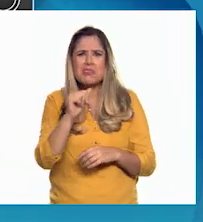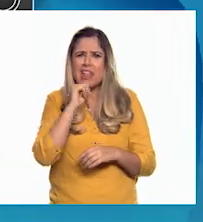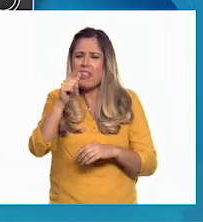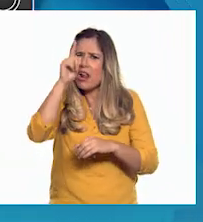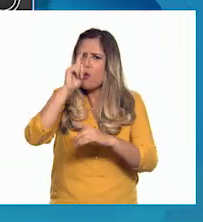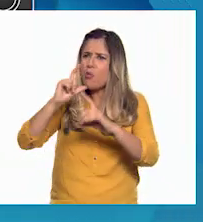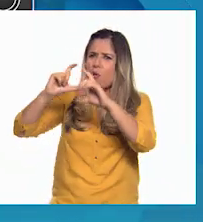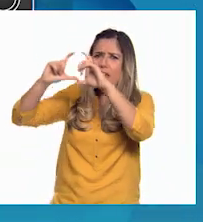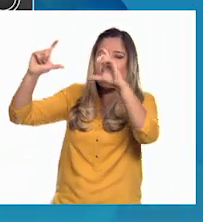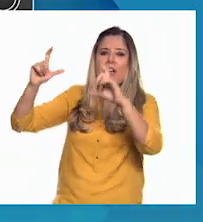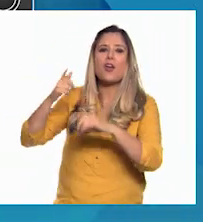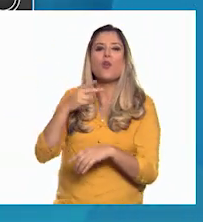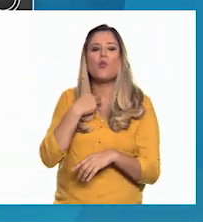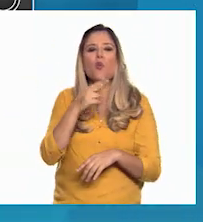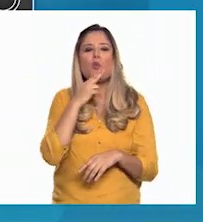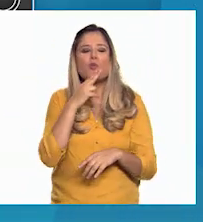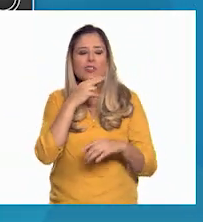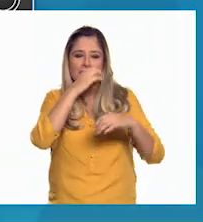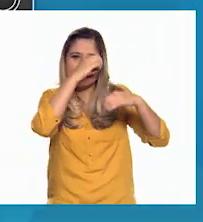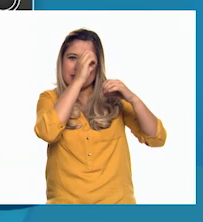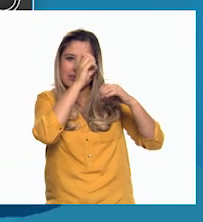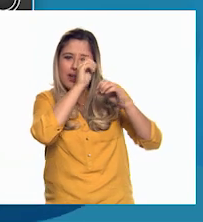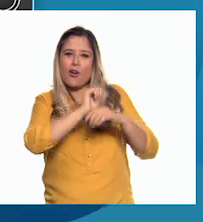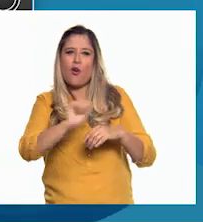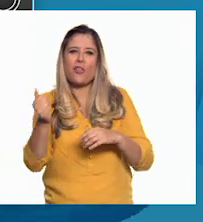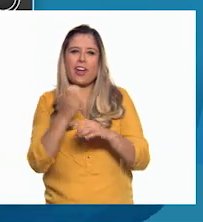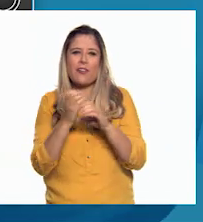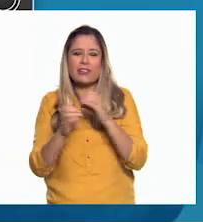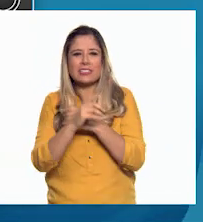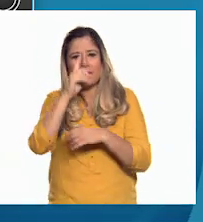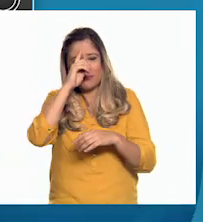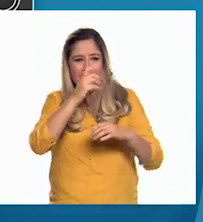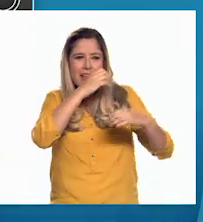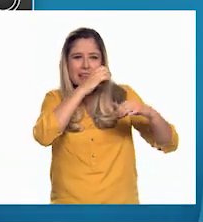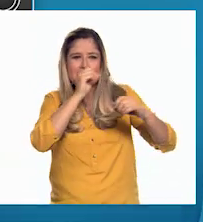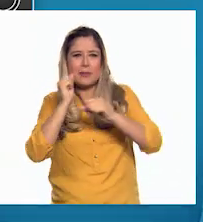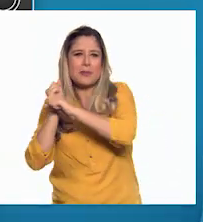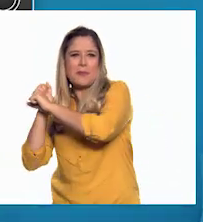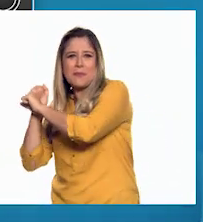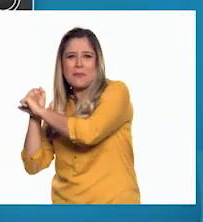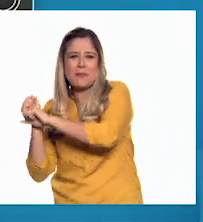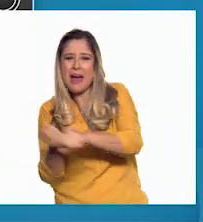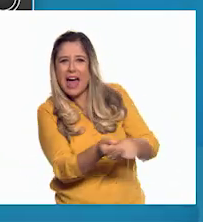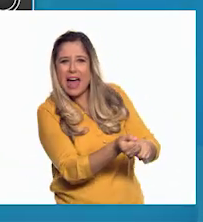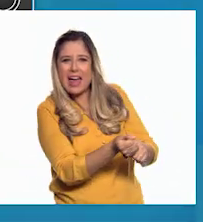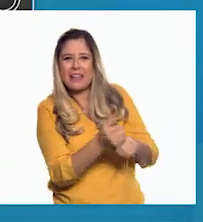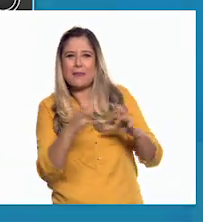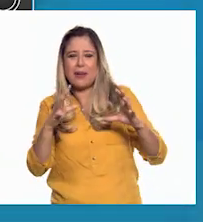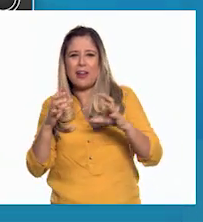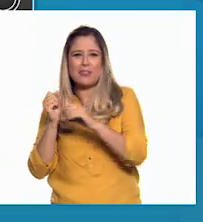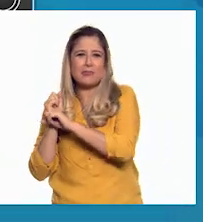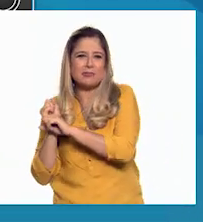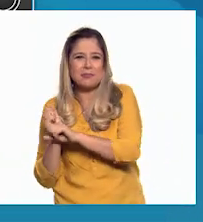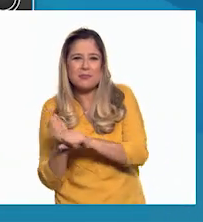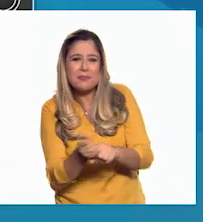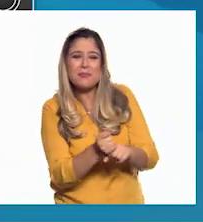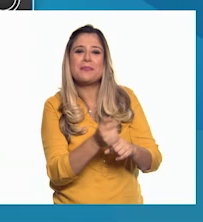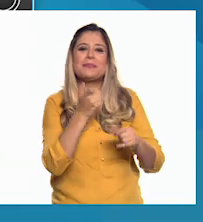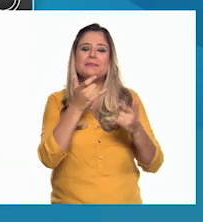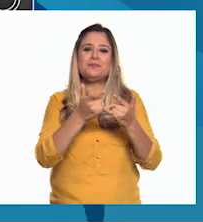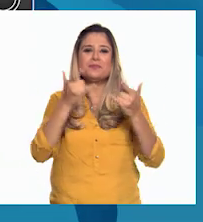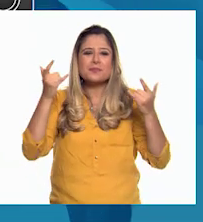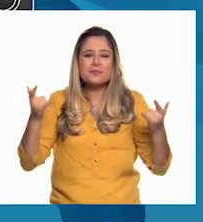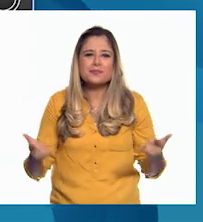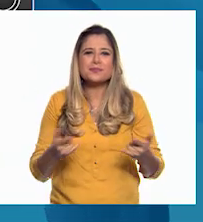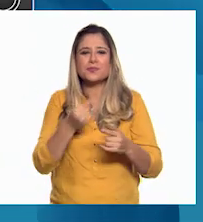luna, empezó a usar el telescopio para otras cosas, como por ejemplo de bat, para pegarle a la pelota. Era un poco Entonces caro vino el la bat. historia, sí, la historia